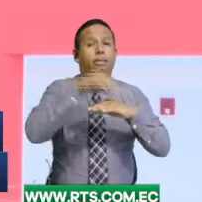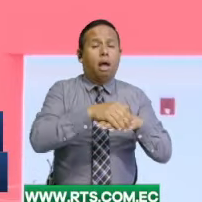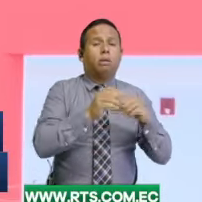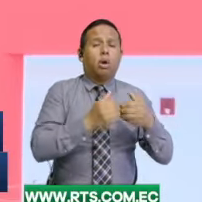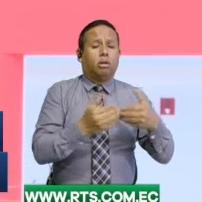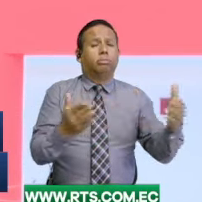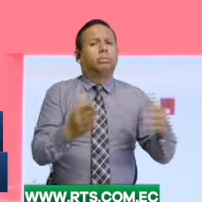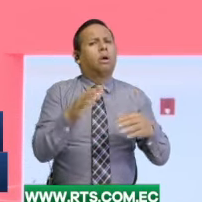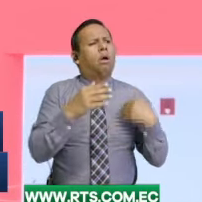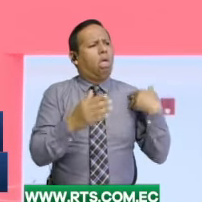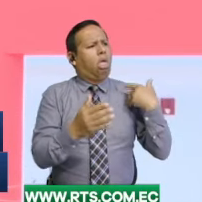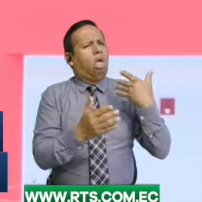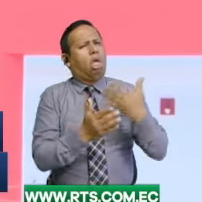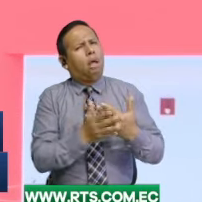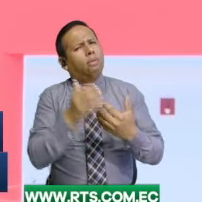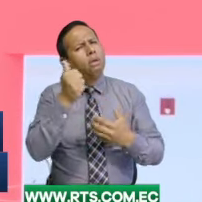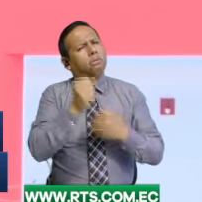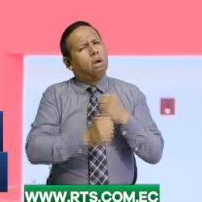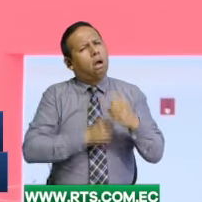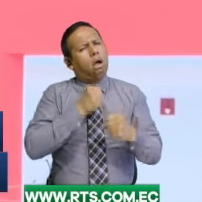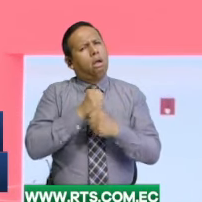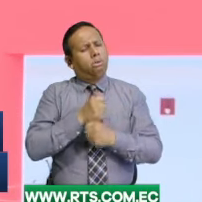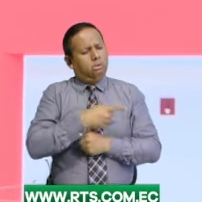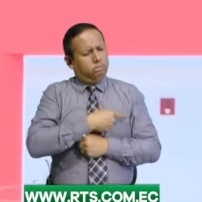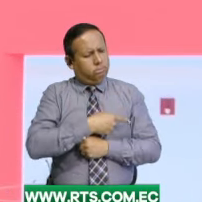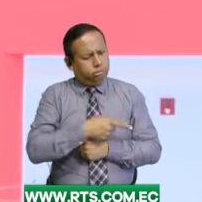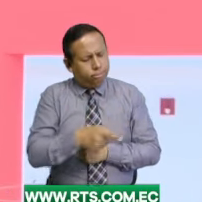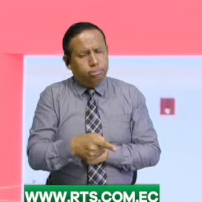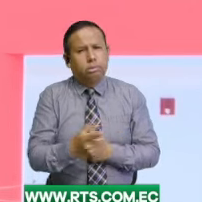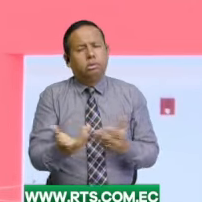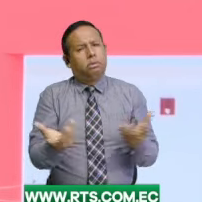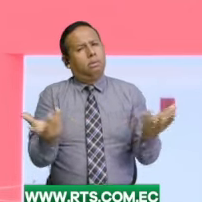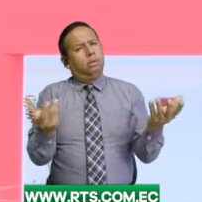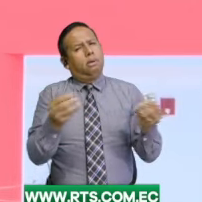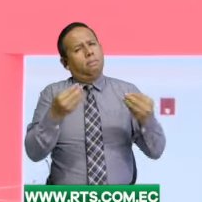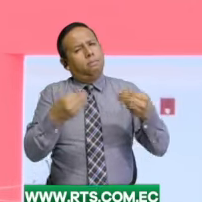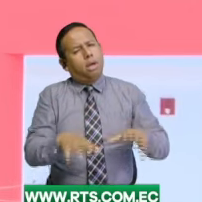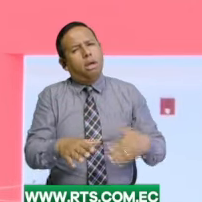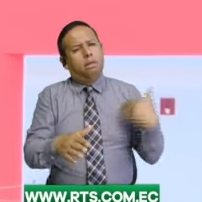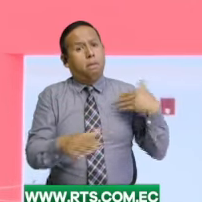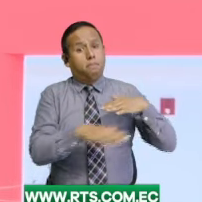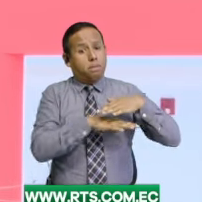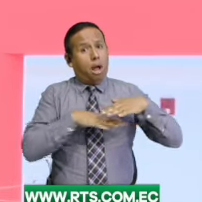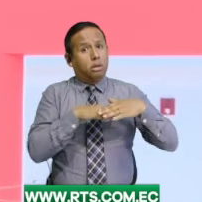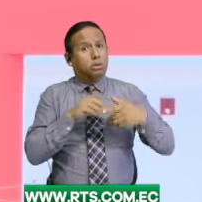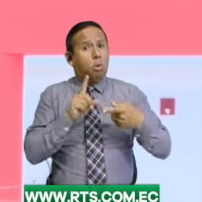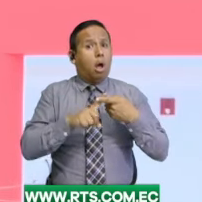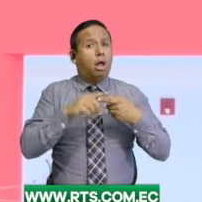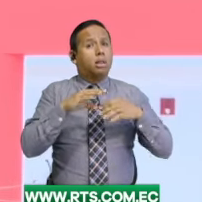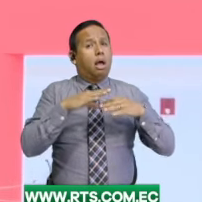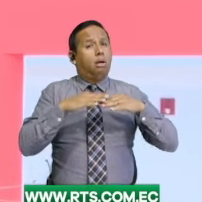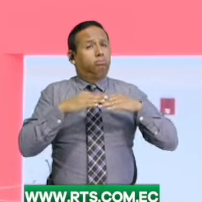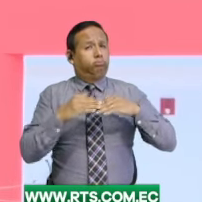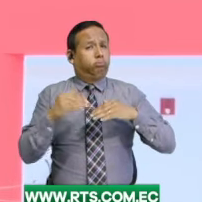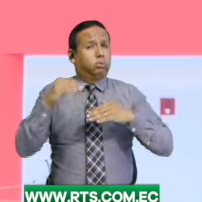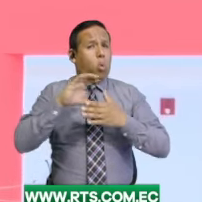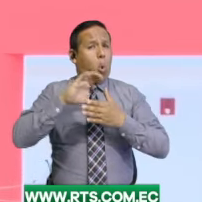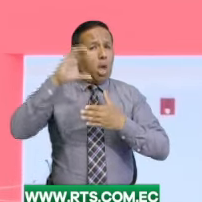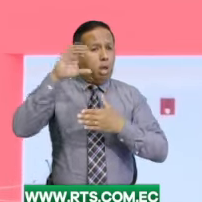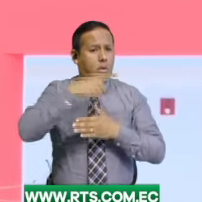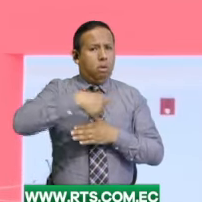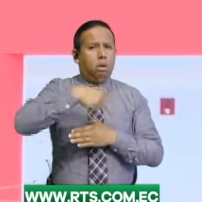casi toda una generación de estudio completo, es decir, de básico a bachillerato, debió soportar los